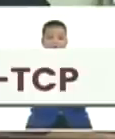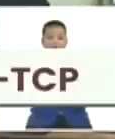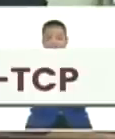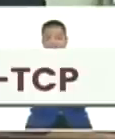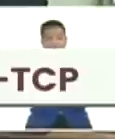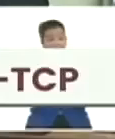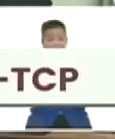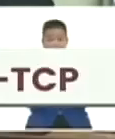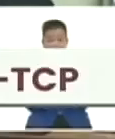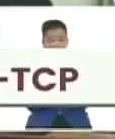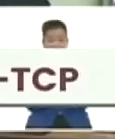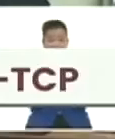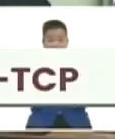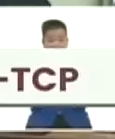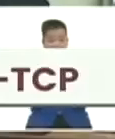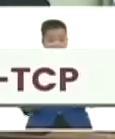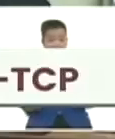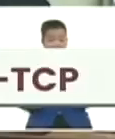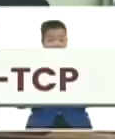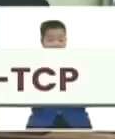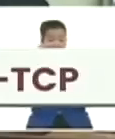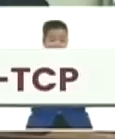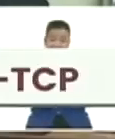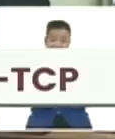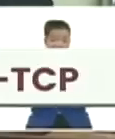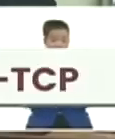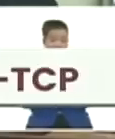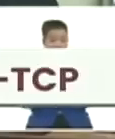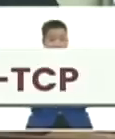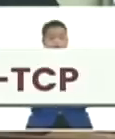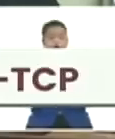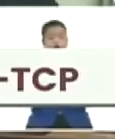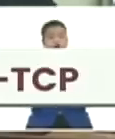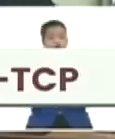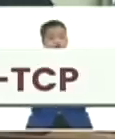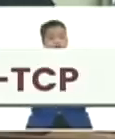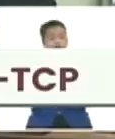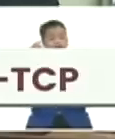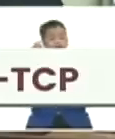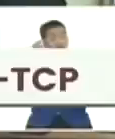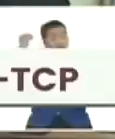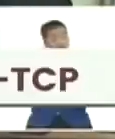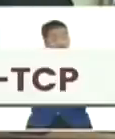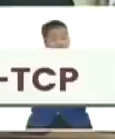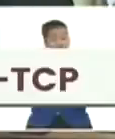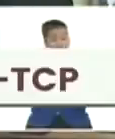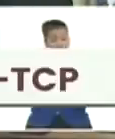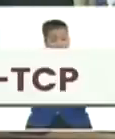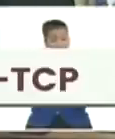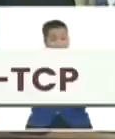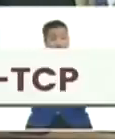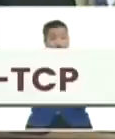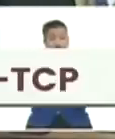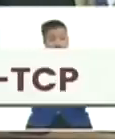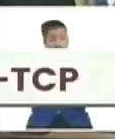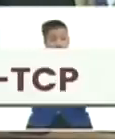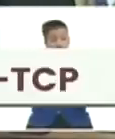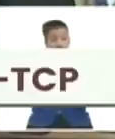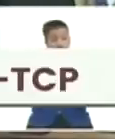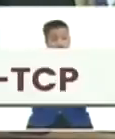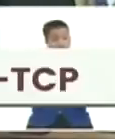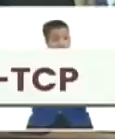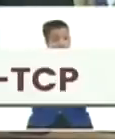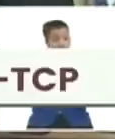Porque es mala educación. Sé que la posición que yo represento ante América Latina y el